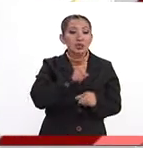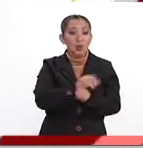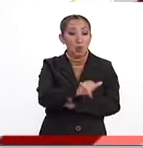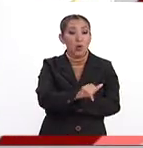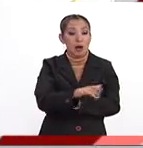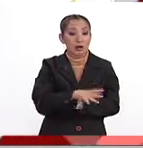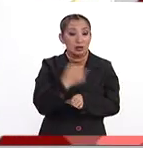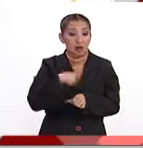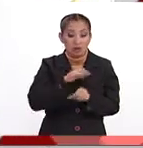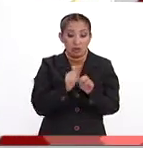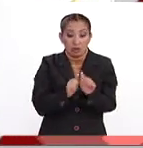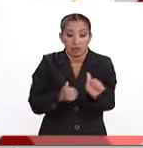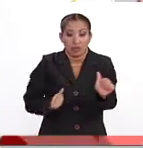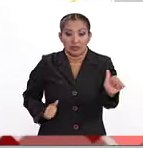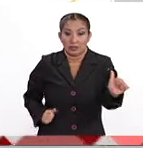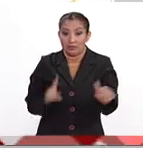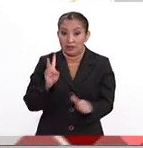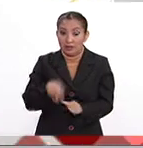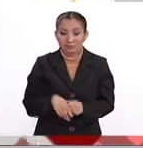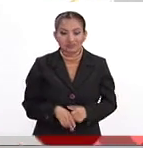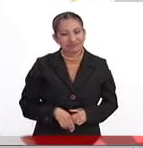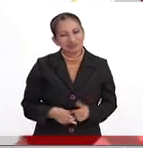estamos muy atrasados, en pocas palabras, ¿no?